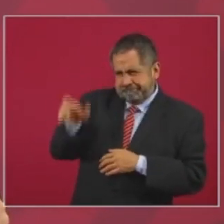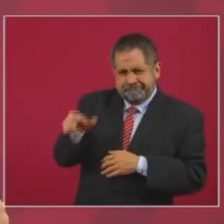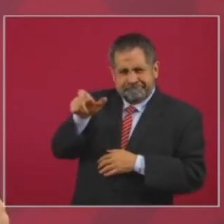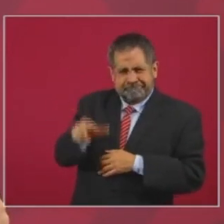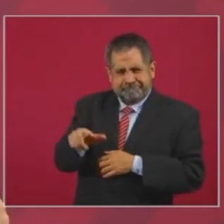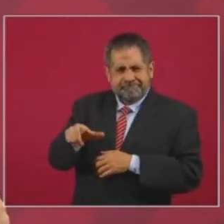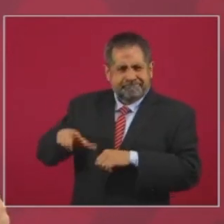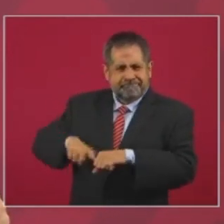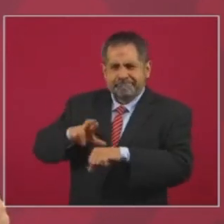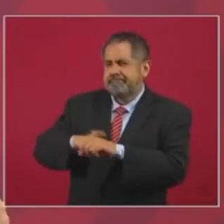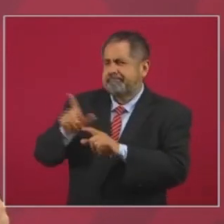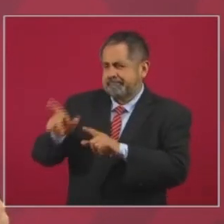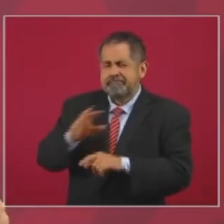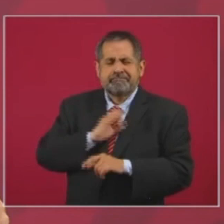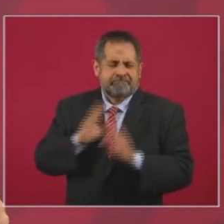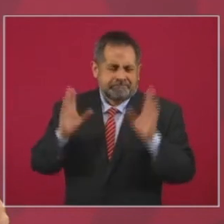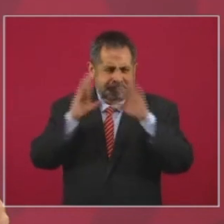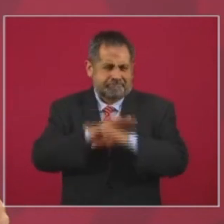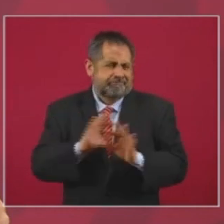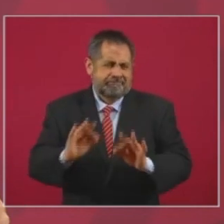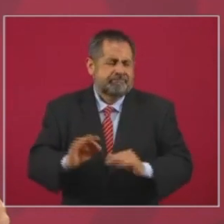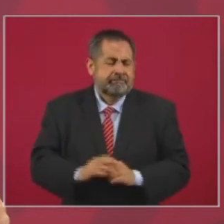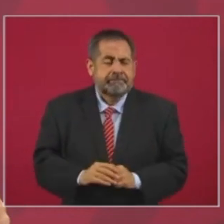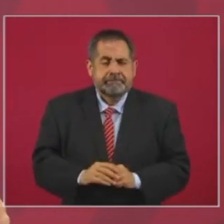los gobernadores.